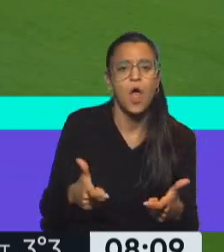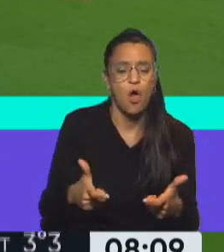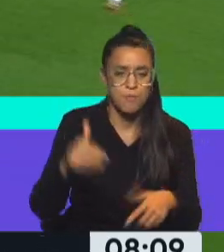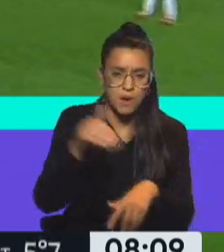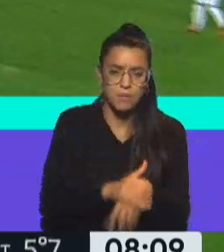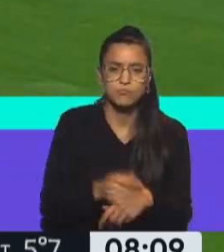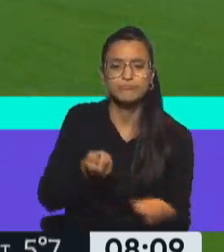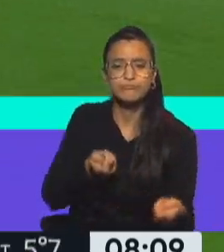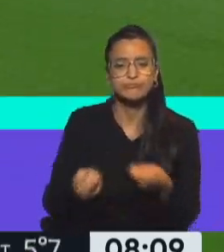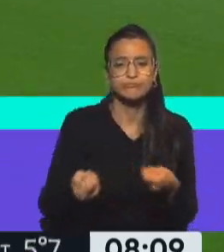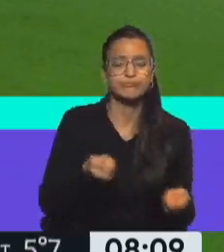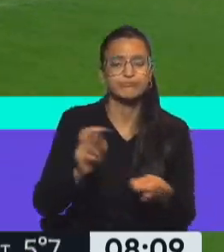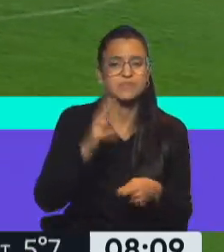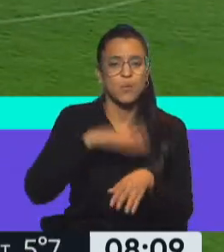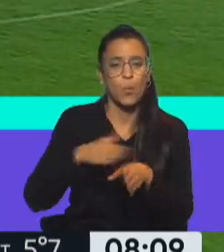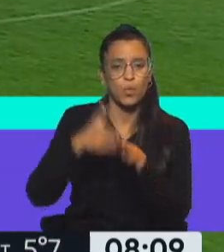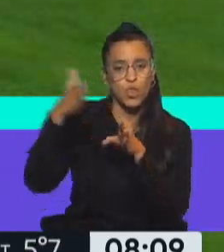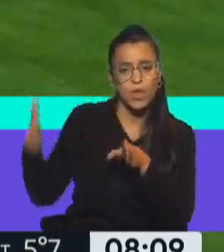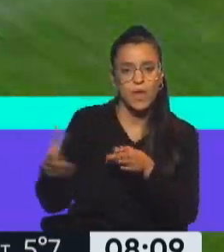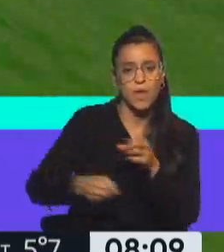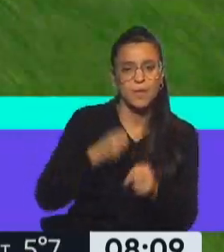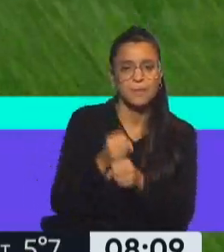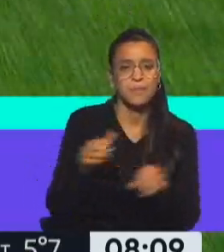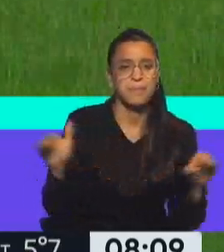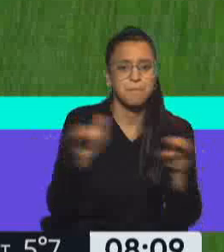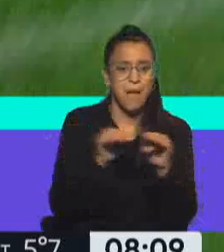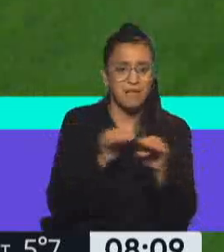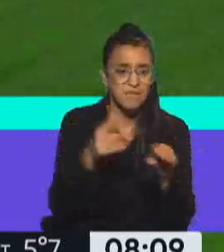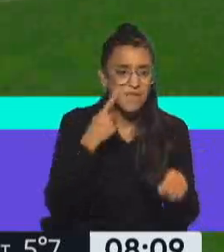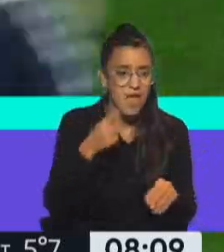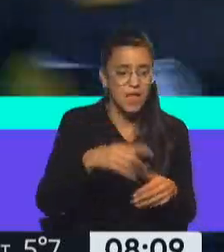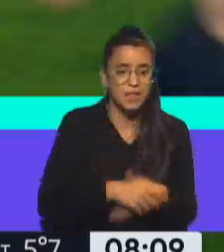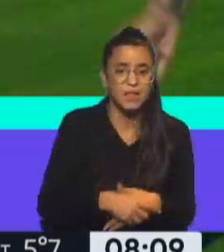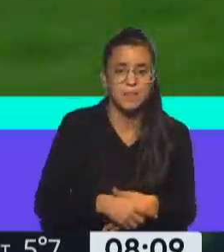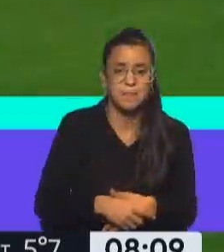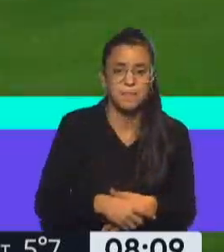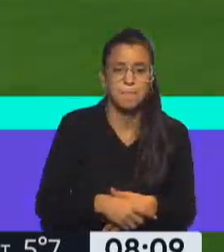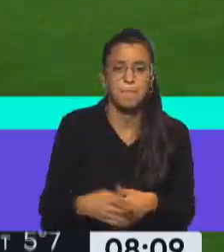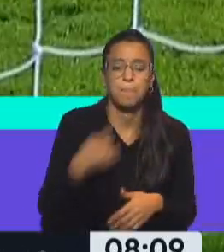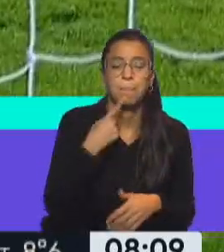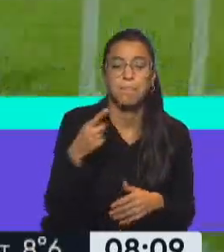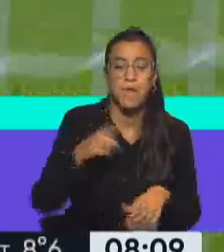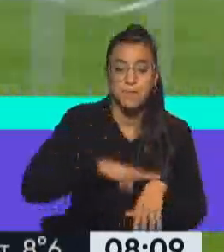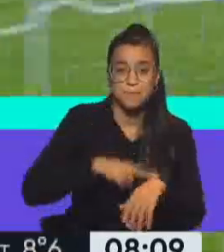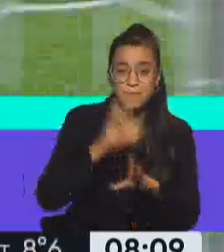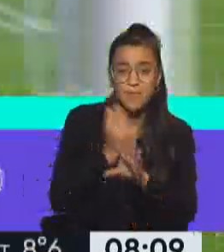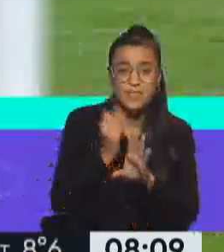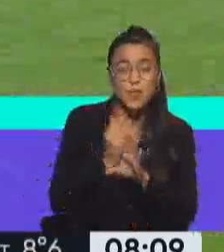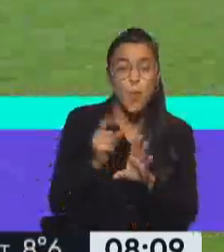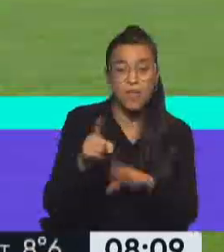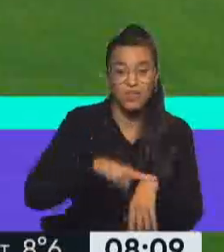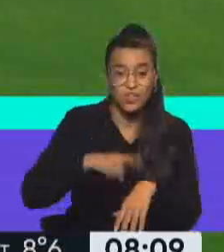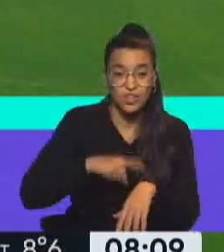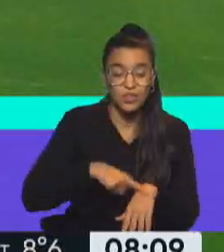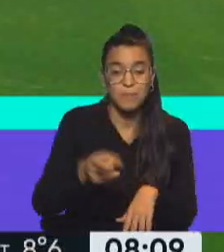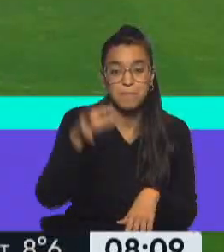partido en la segunda etapa hasta que llegaría el empate. Fíjate allí, en el descuento del partido, esto se